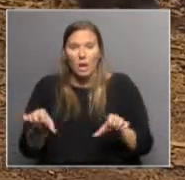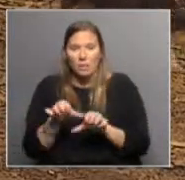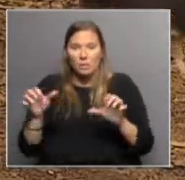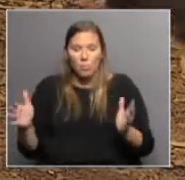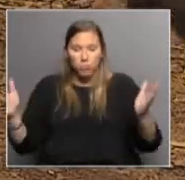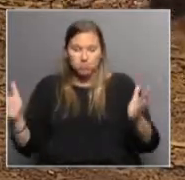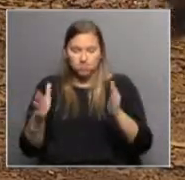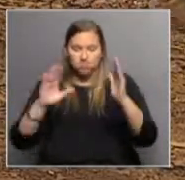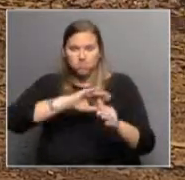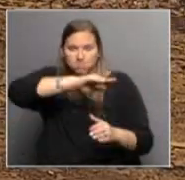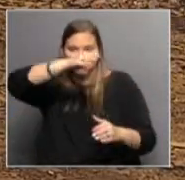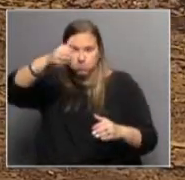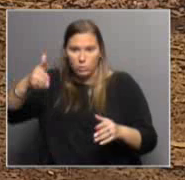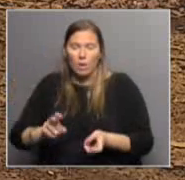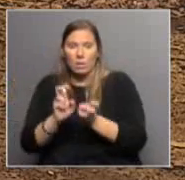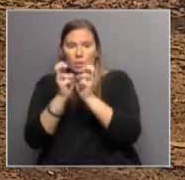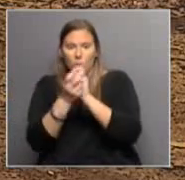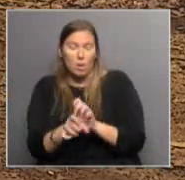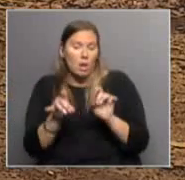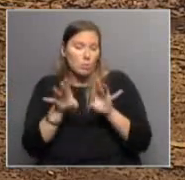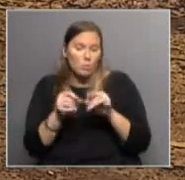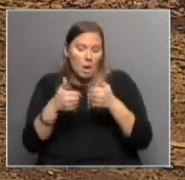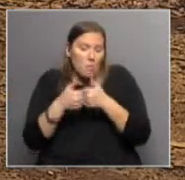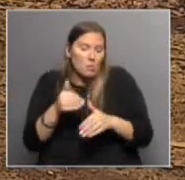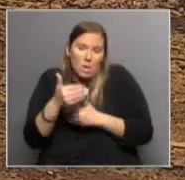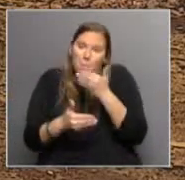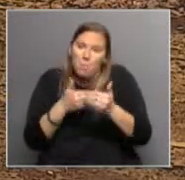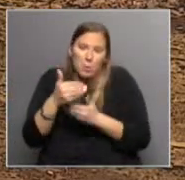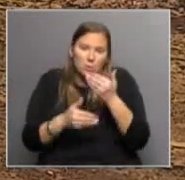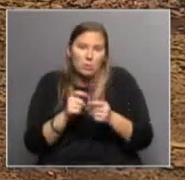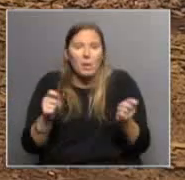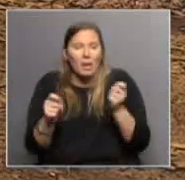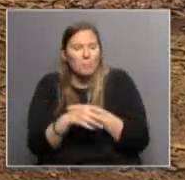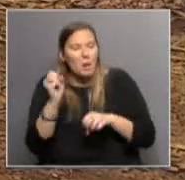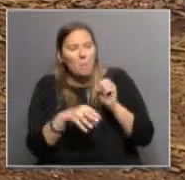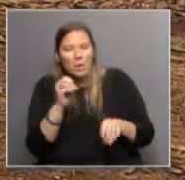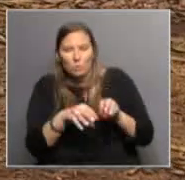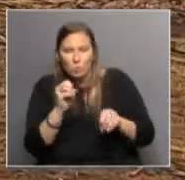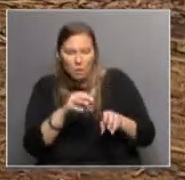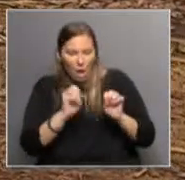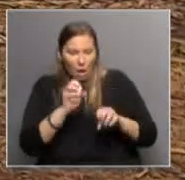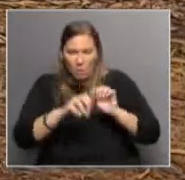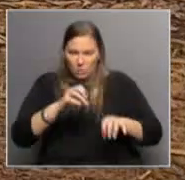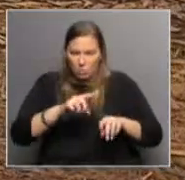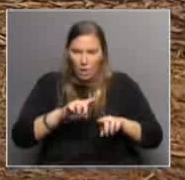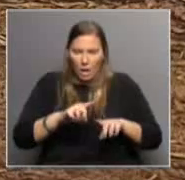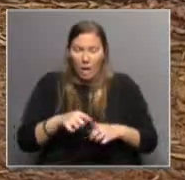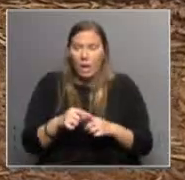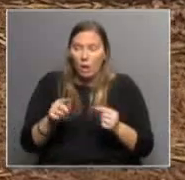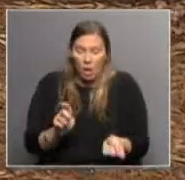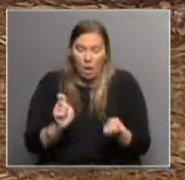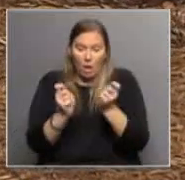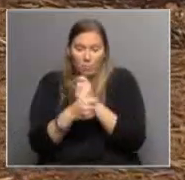de compostaje, donde comienza a darse el proceso este natural de compostaje para tratar de transformar esos residuos en un material con